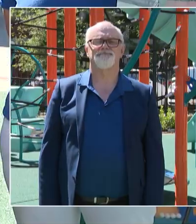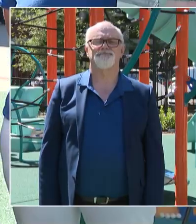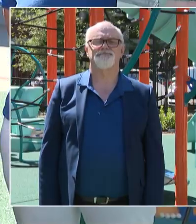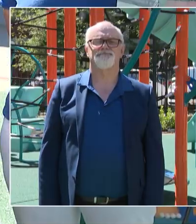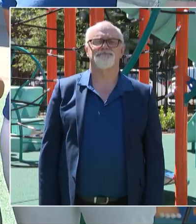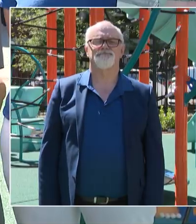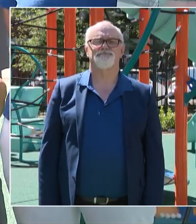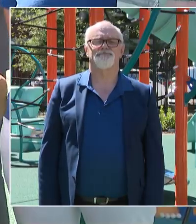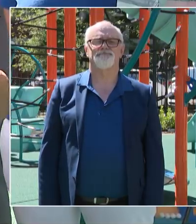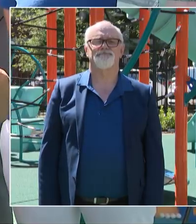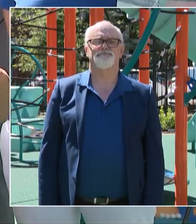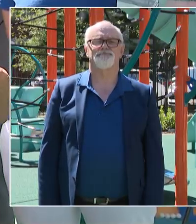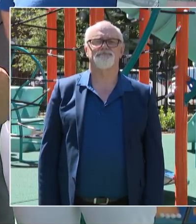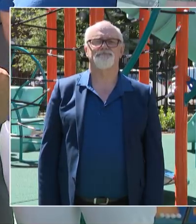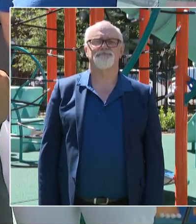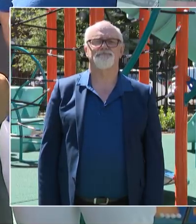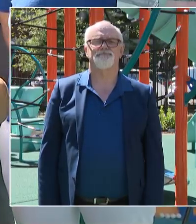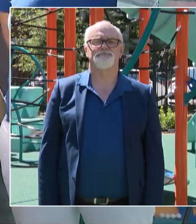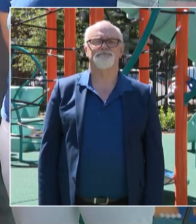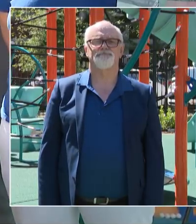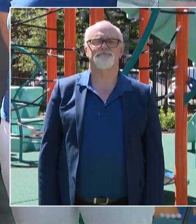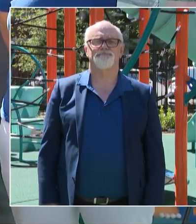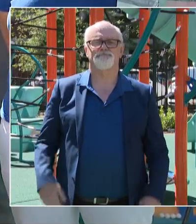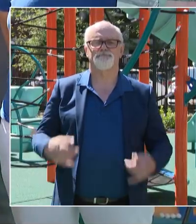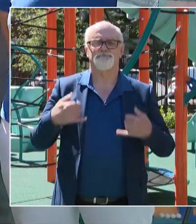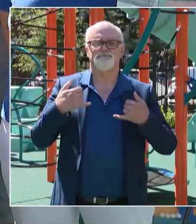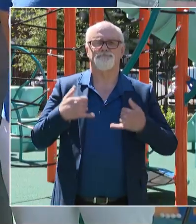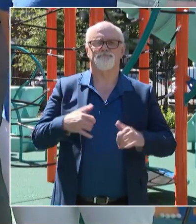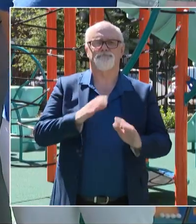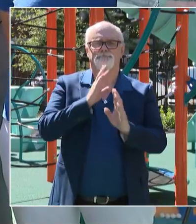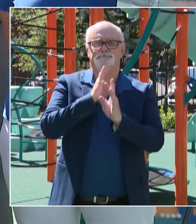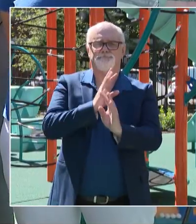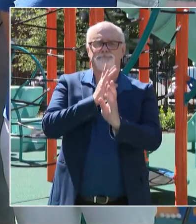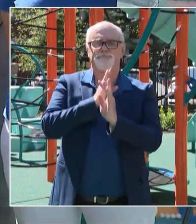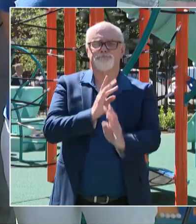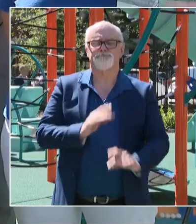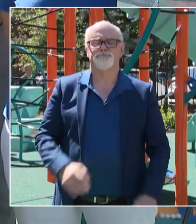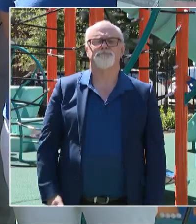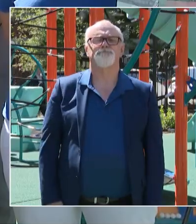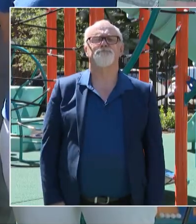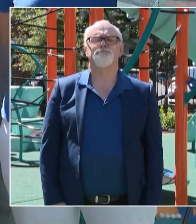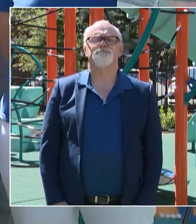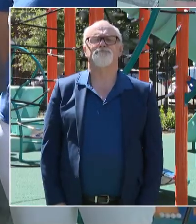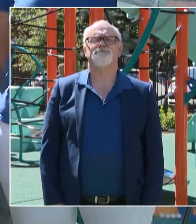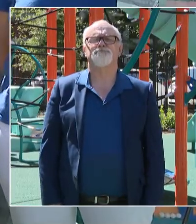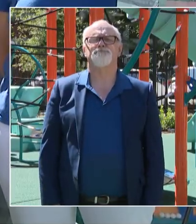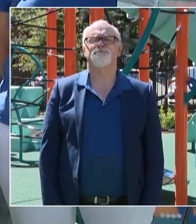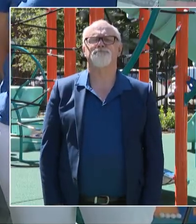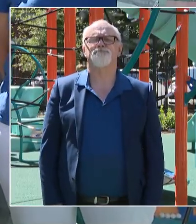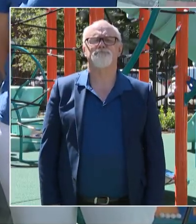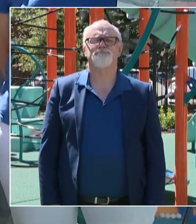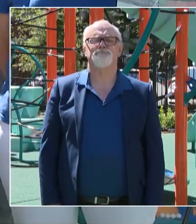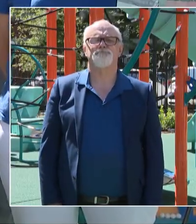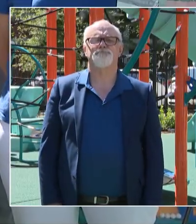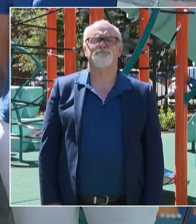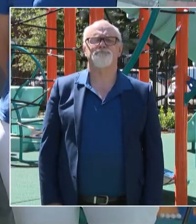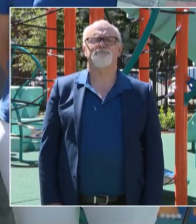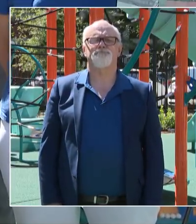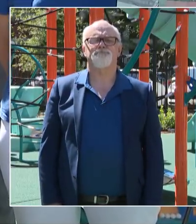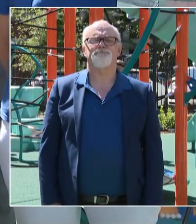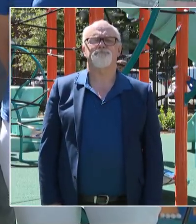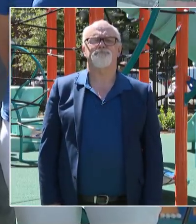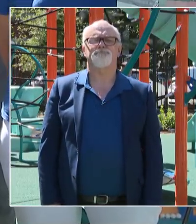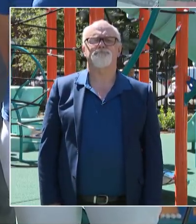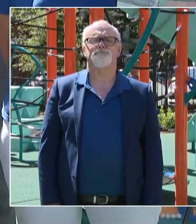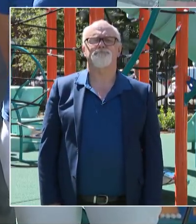a los estudiantes con alegría y con propósito. Hoy más que nunca en este edificio y este momento histórico, oímos la